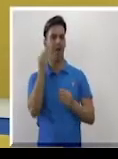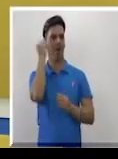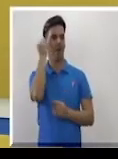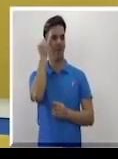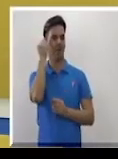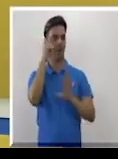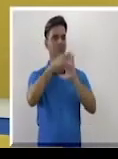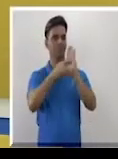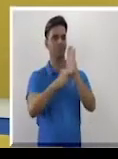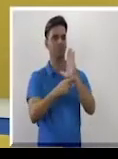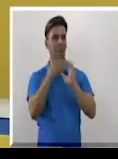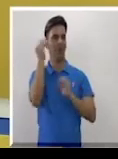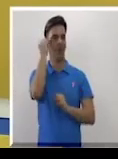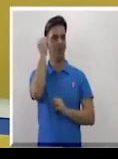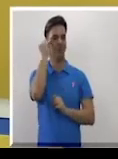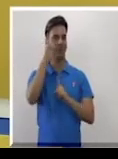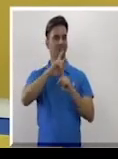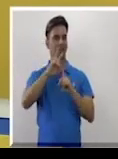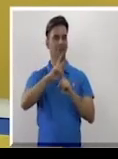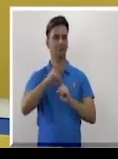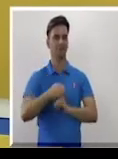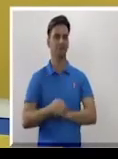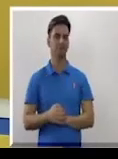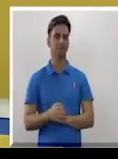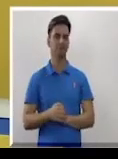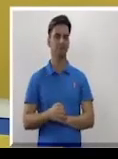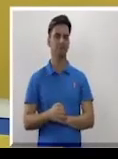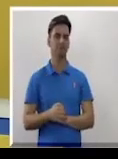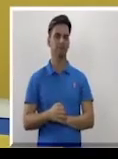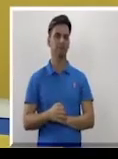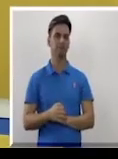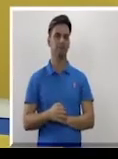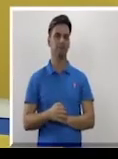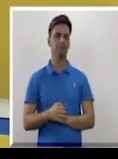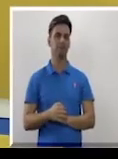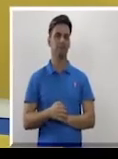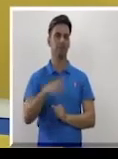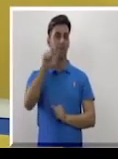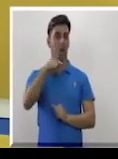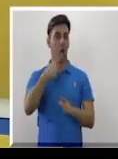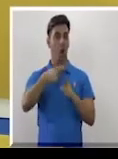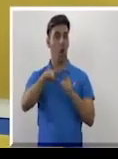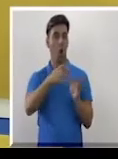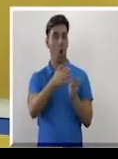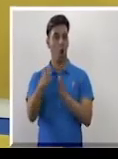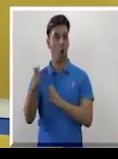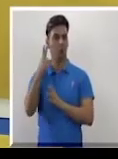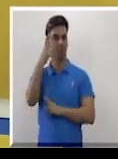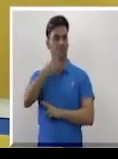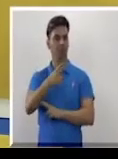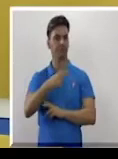la teleclase. Vamos a ver otro ejercicio, rapidito. Vamos a la página